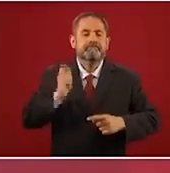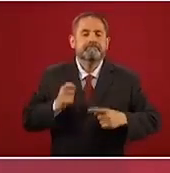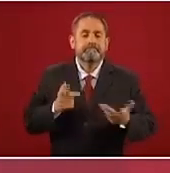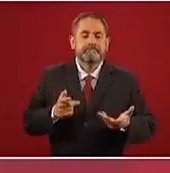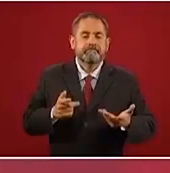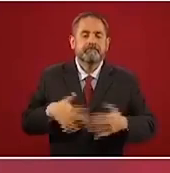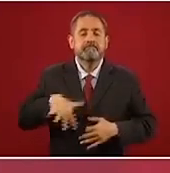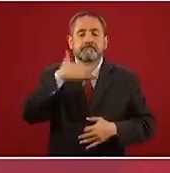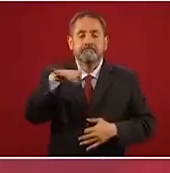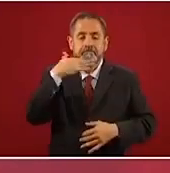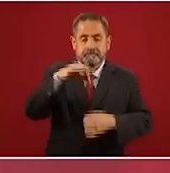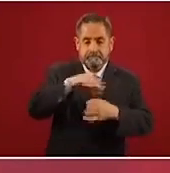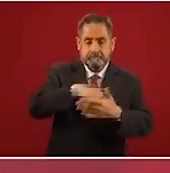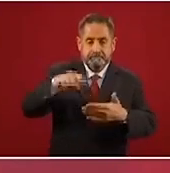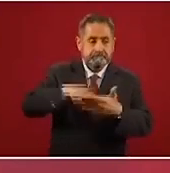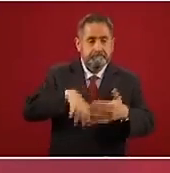el fraude electoral,